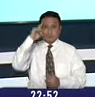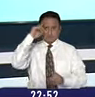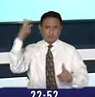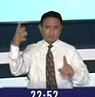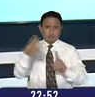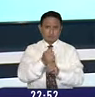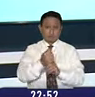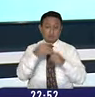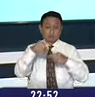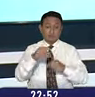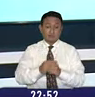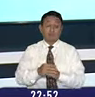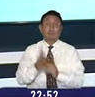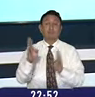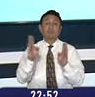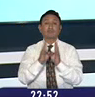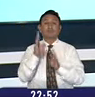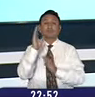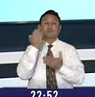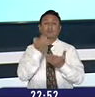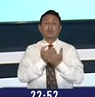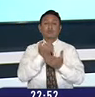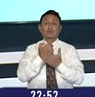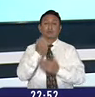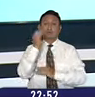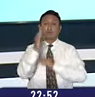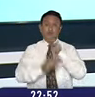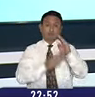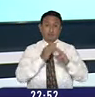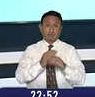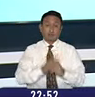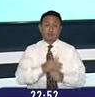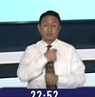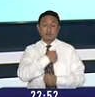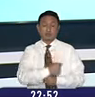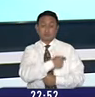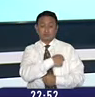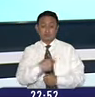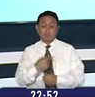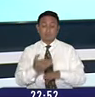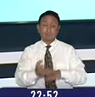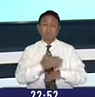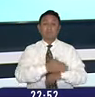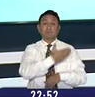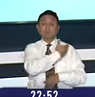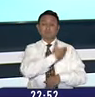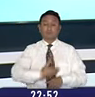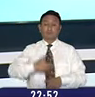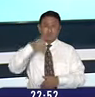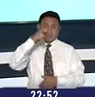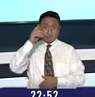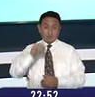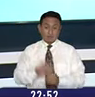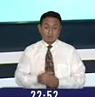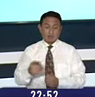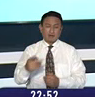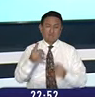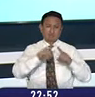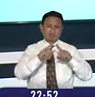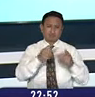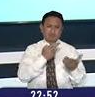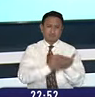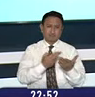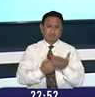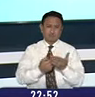Mundial de Davos, Suiza. Durante las últimas horas, el presidente Guillermo Lasso ha mantenido reuniones con inversionistas,